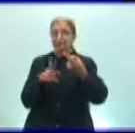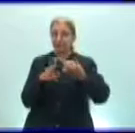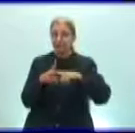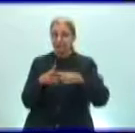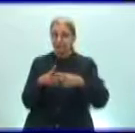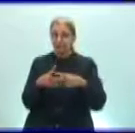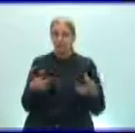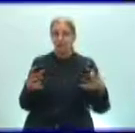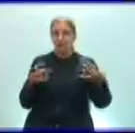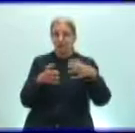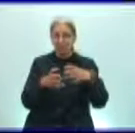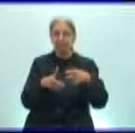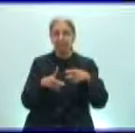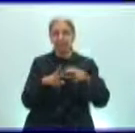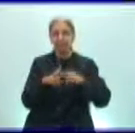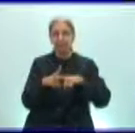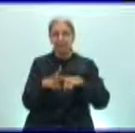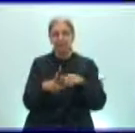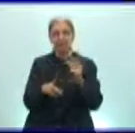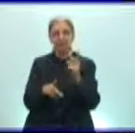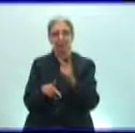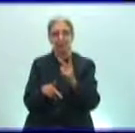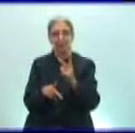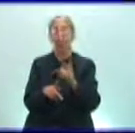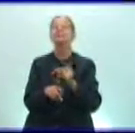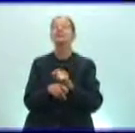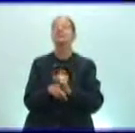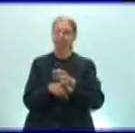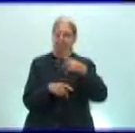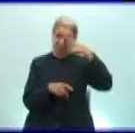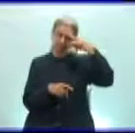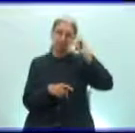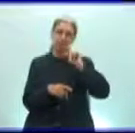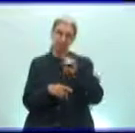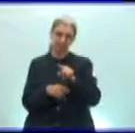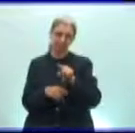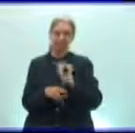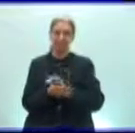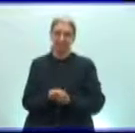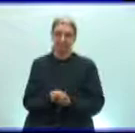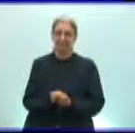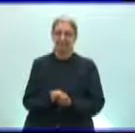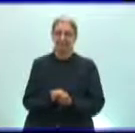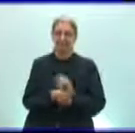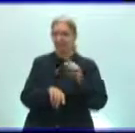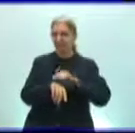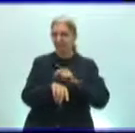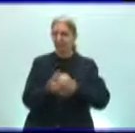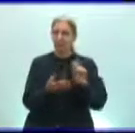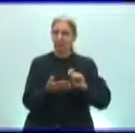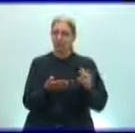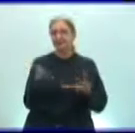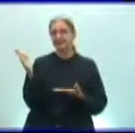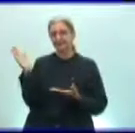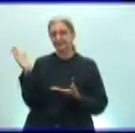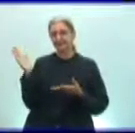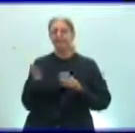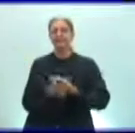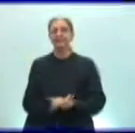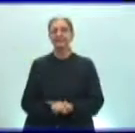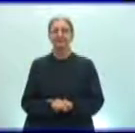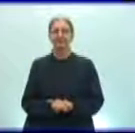sí satisface ambos miembros, o sea, obtengo una igualdad y por tanto la solución es 2. Breve tiempo para que puedan copiar.